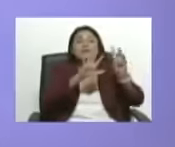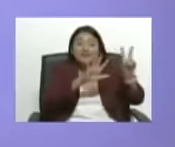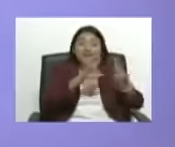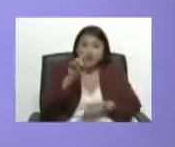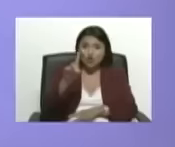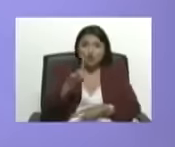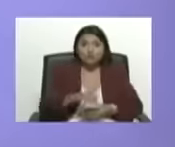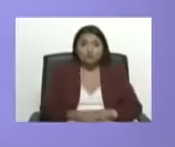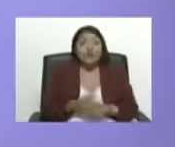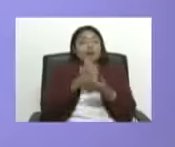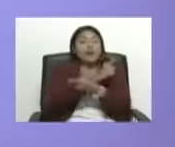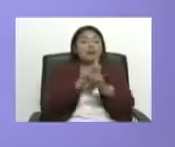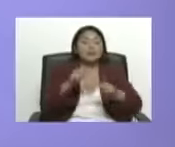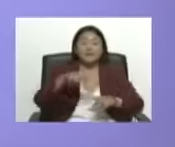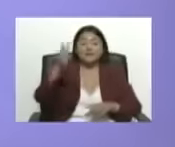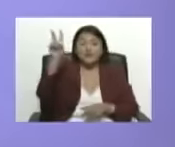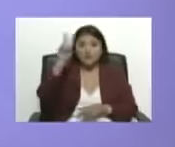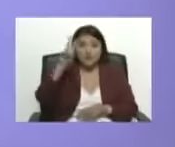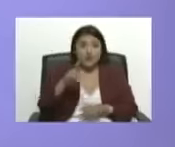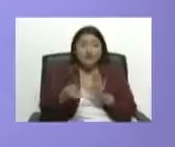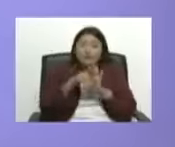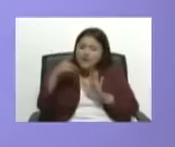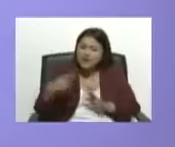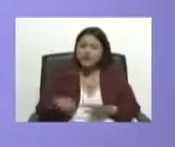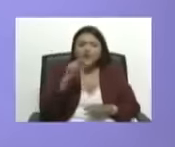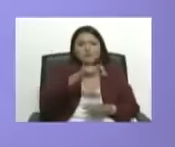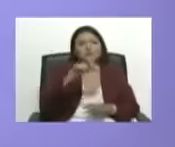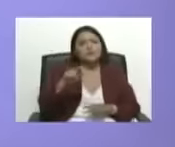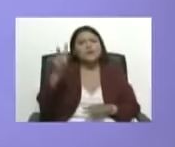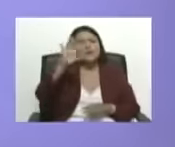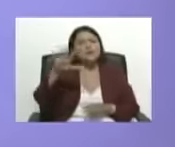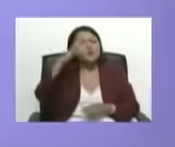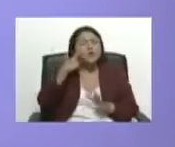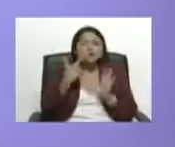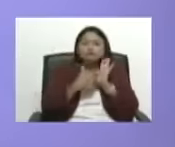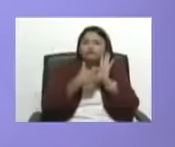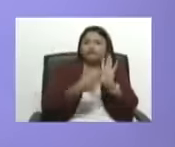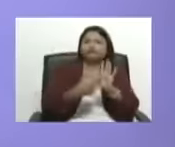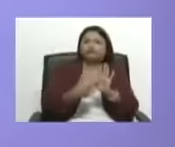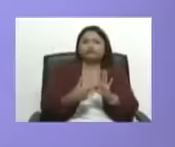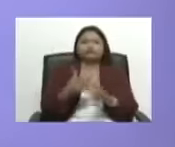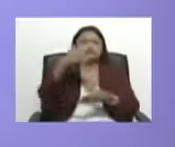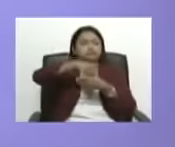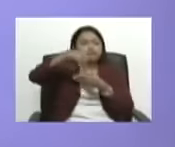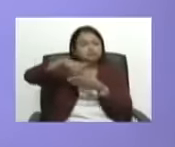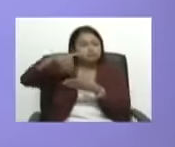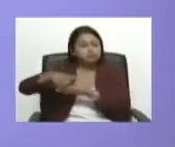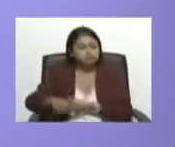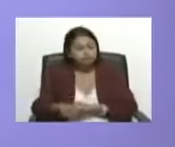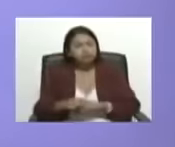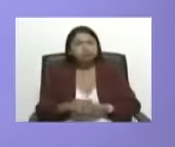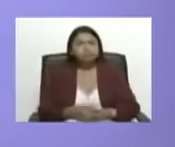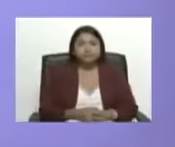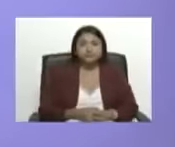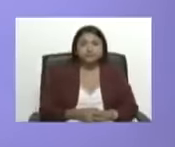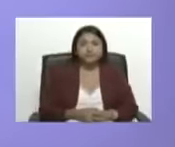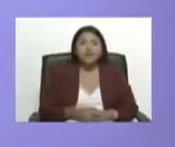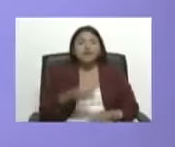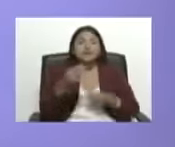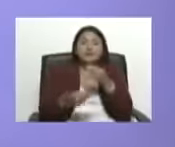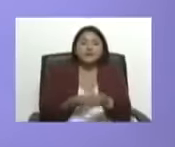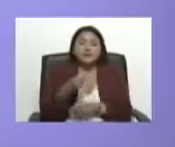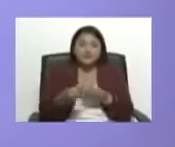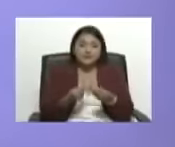soberanía de Venezuela, el derecho que tiene el pueblo a manifestarse justamente en torno a este referendo consultivo que se estará